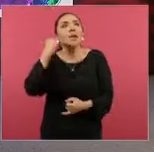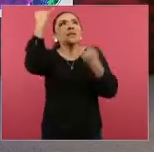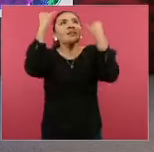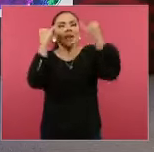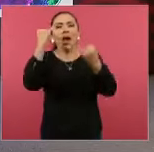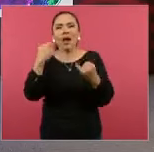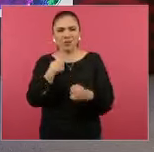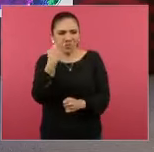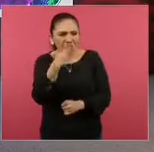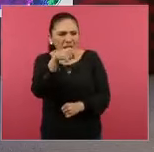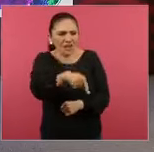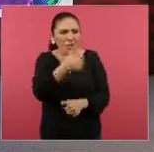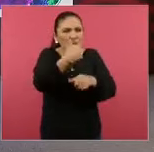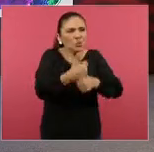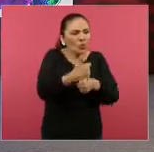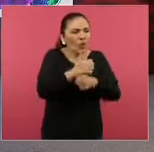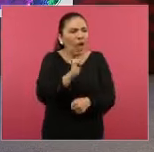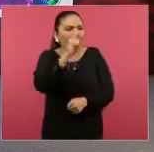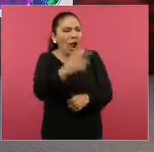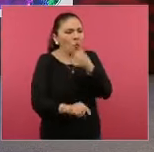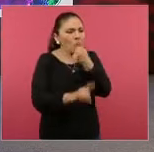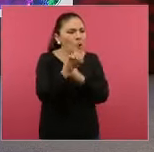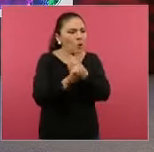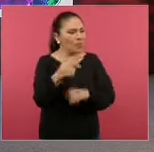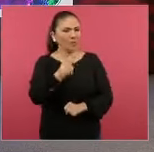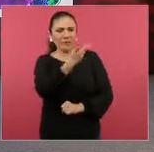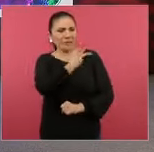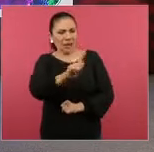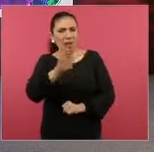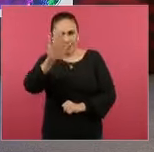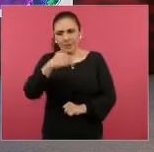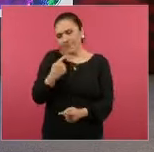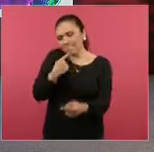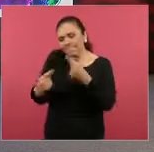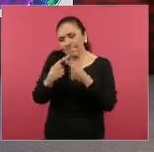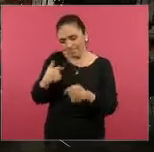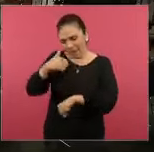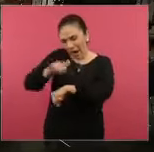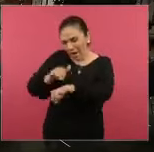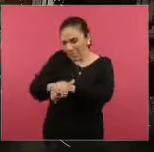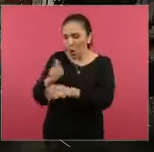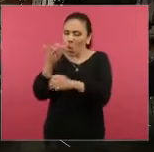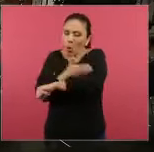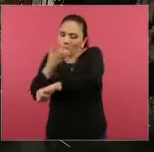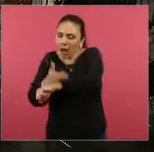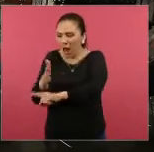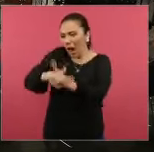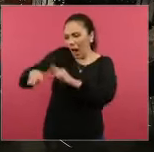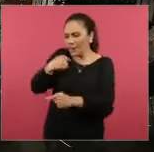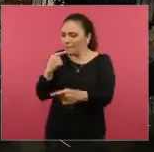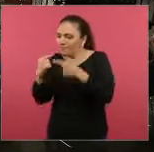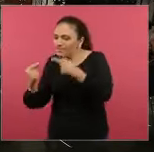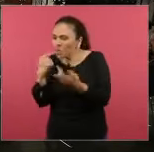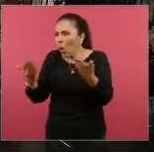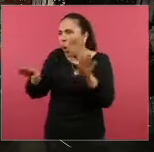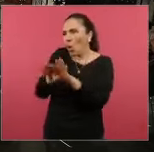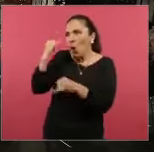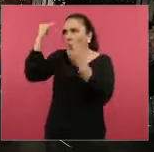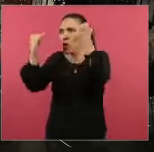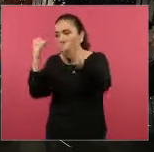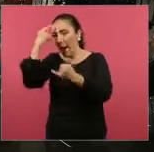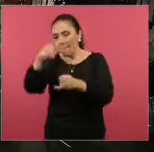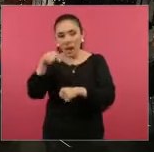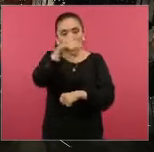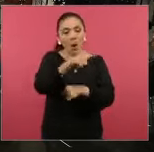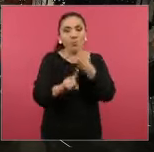me afecta esta situación, así que me organizo con los miembros de comunidad, con mis amigas, mis amigos, mis padres, mis tíos, mis